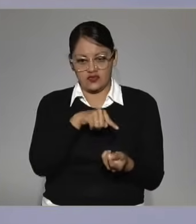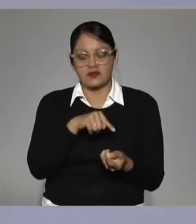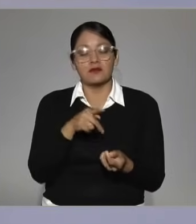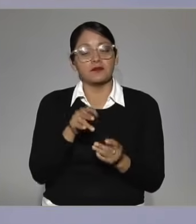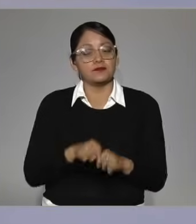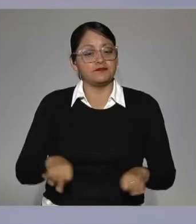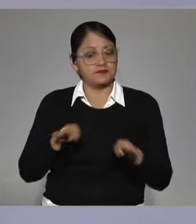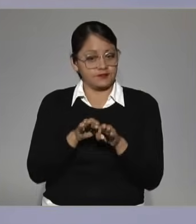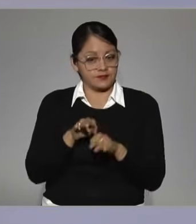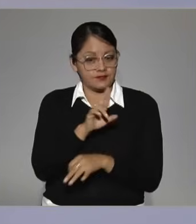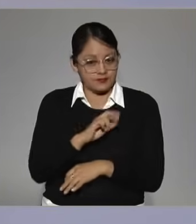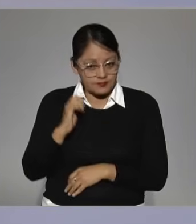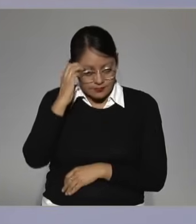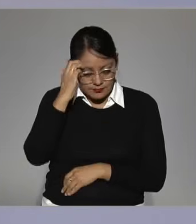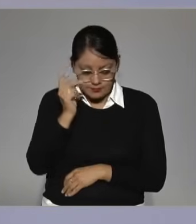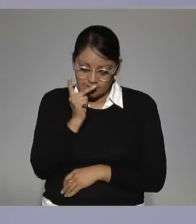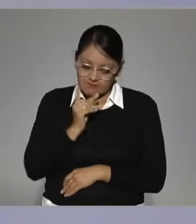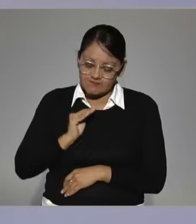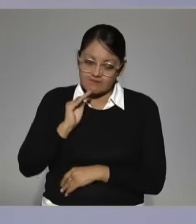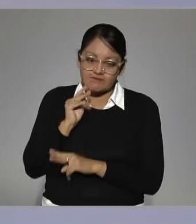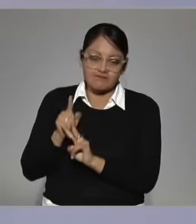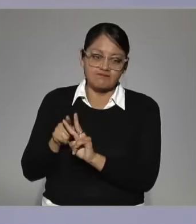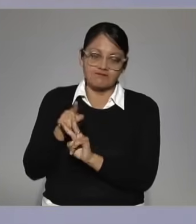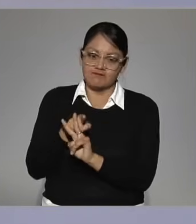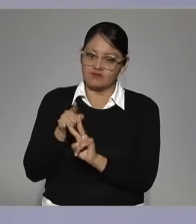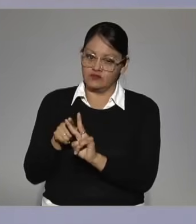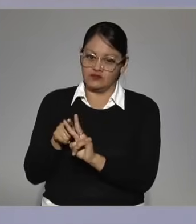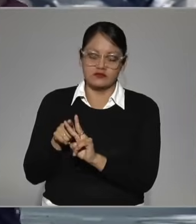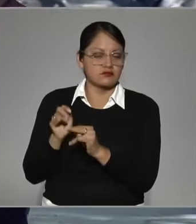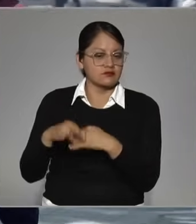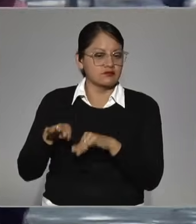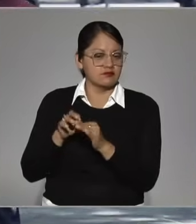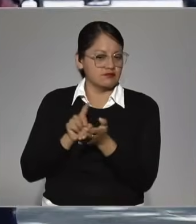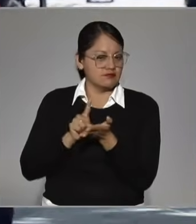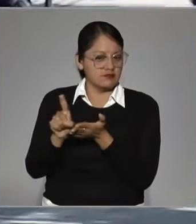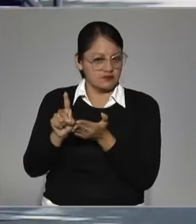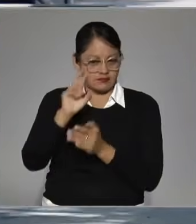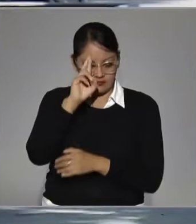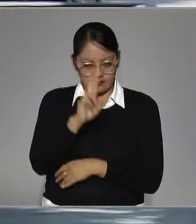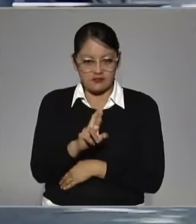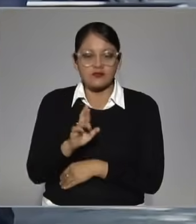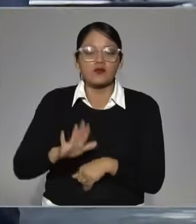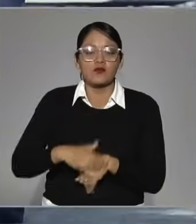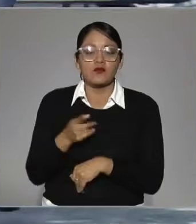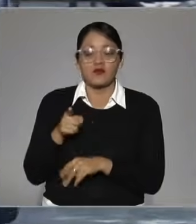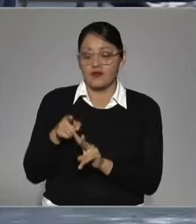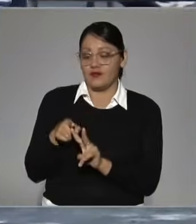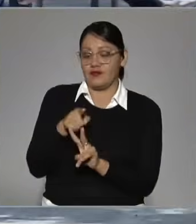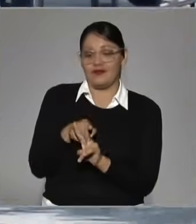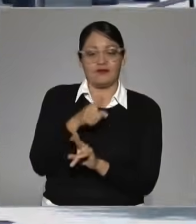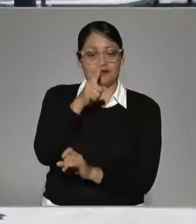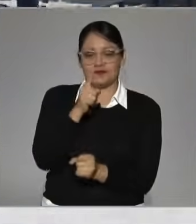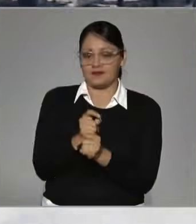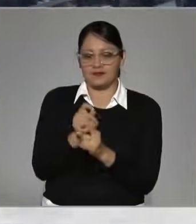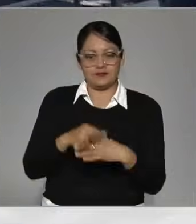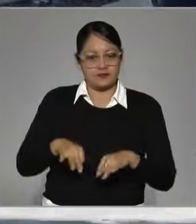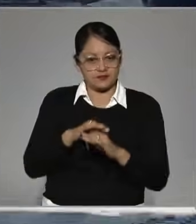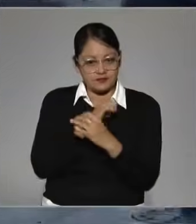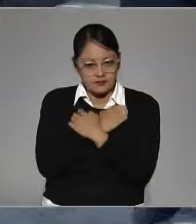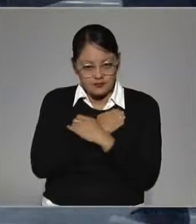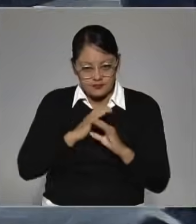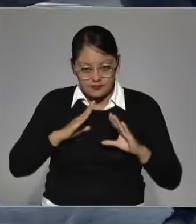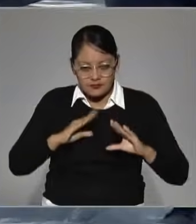reconocer que los padres tienen un papel fundamental en este derecho, puesto que son los primeros educadores de sus hijos y tienen